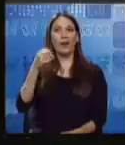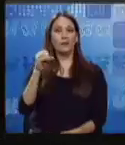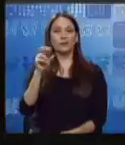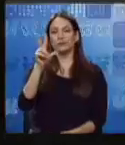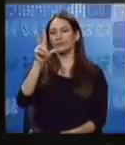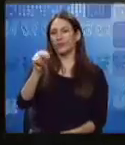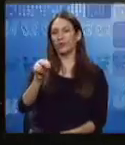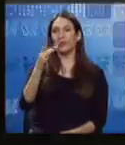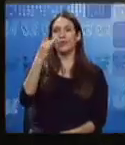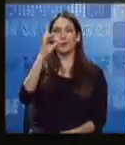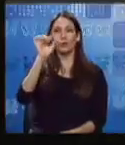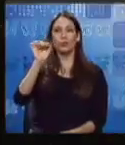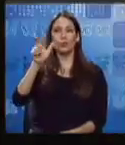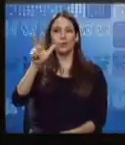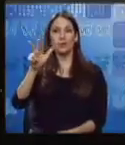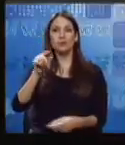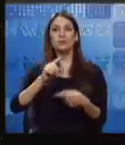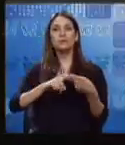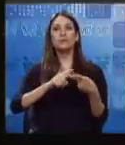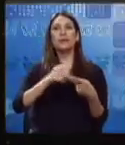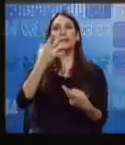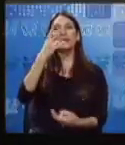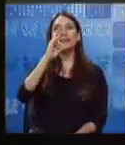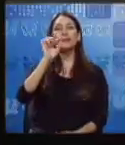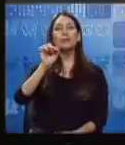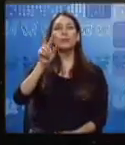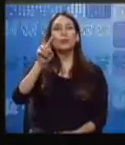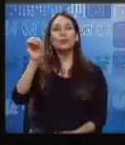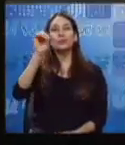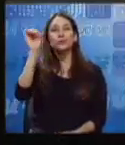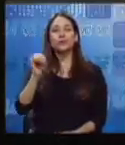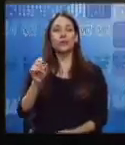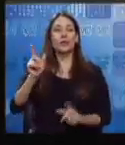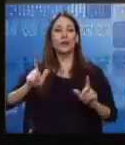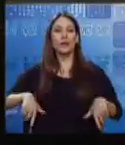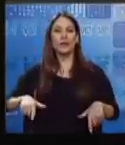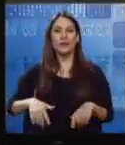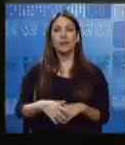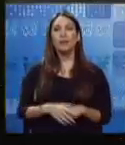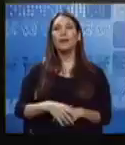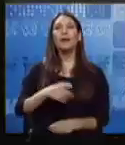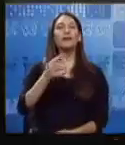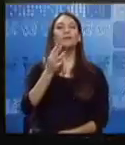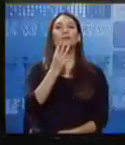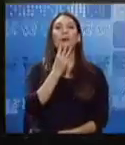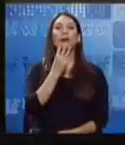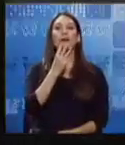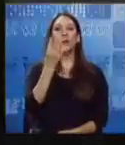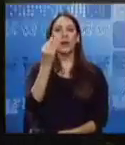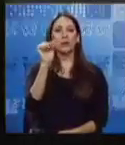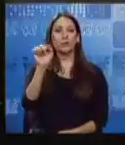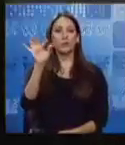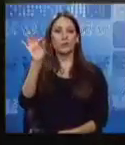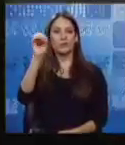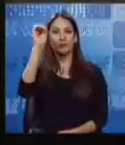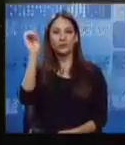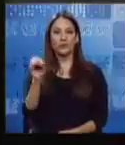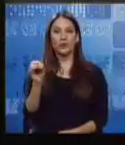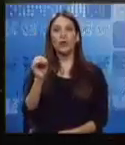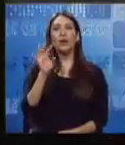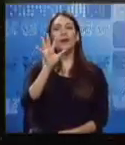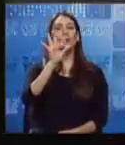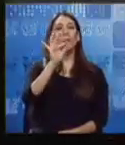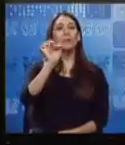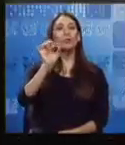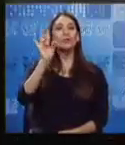el 17.2% por Lenín Moreno, el 14.9% por Abdalá Bucarán y el 9.7%